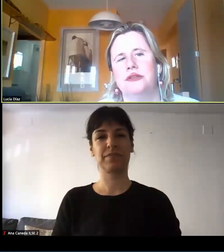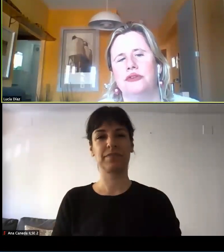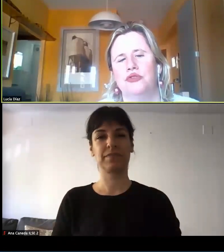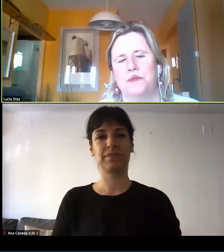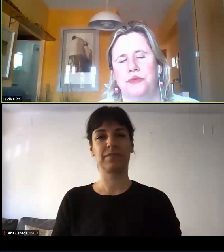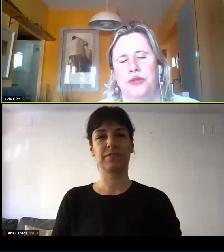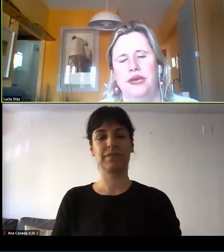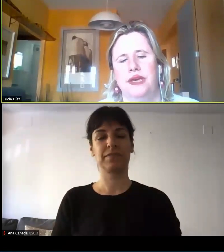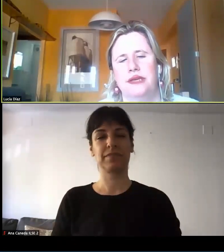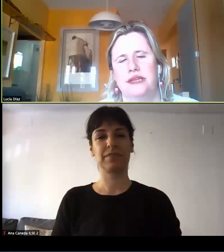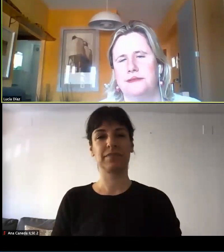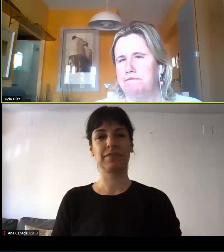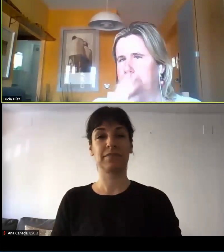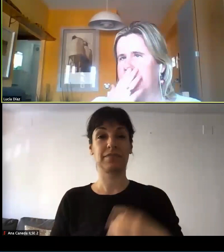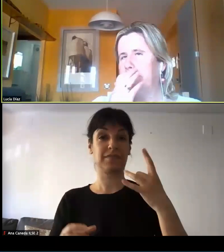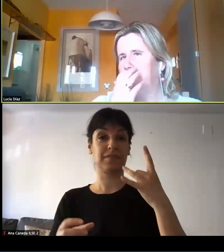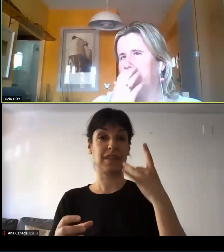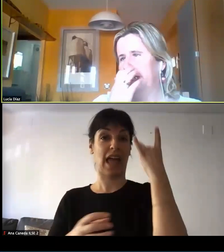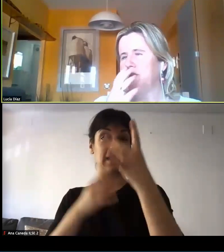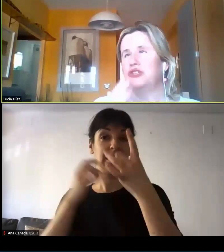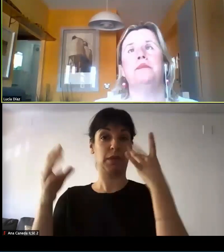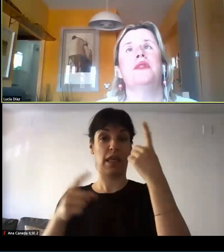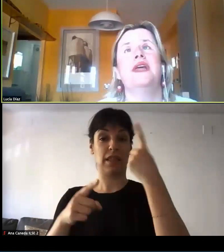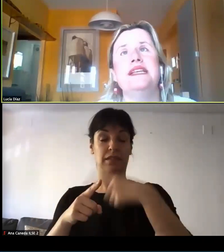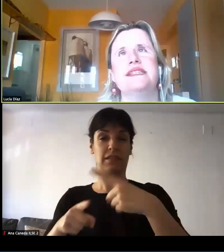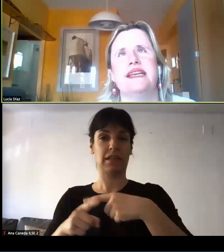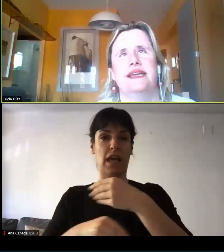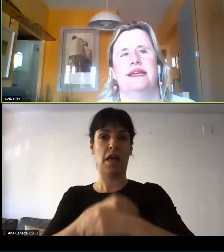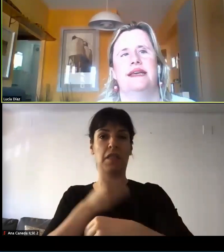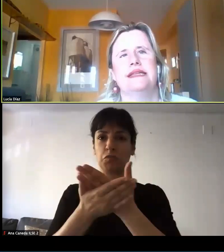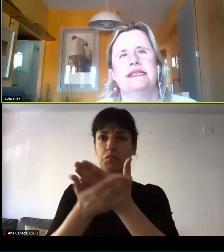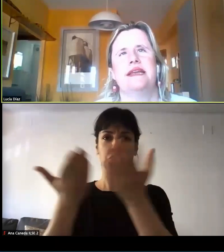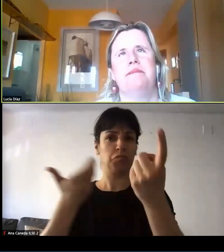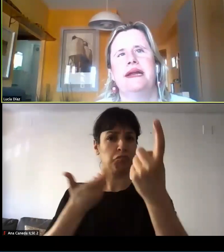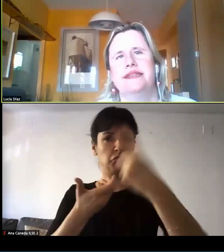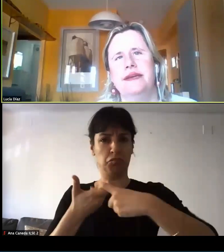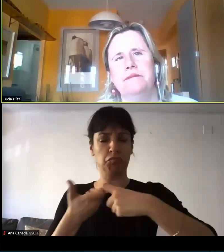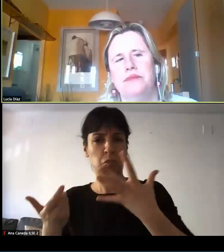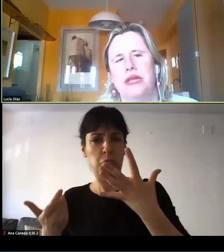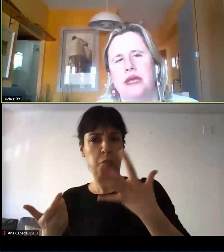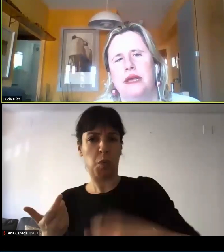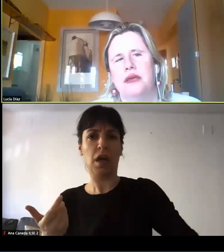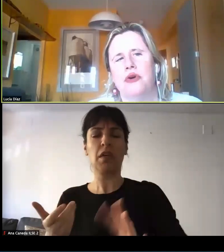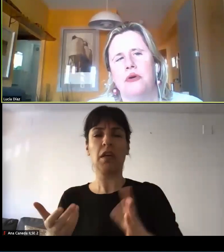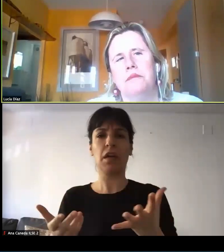todas y todos podéis apuntaros y podéis ser parte,